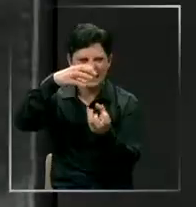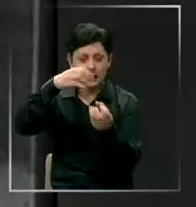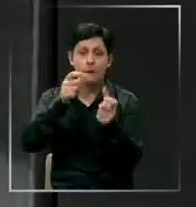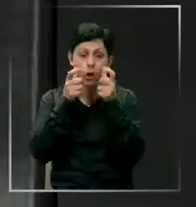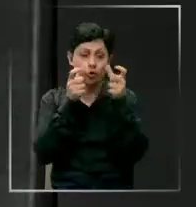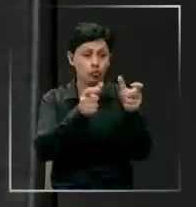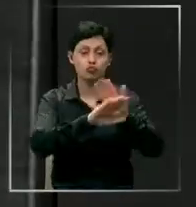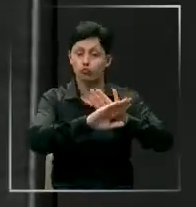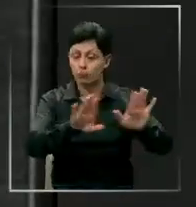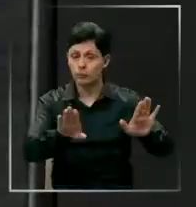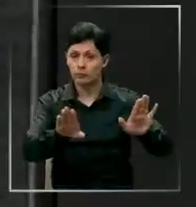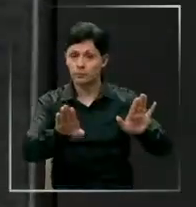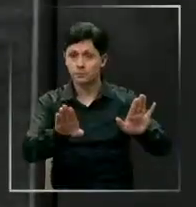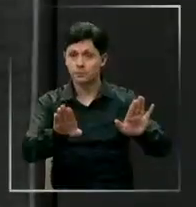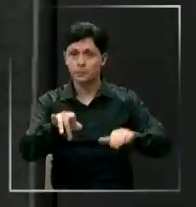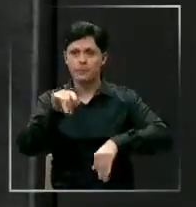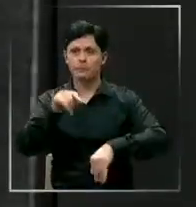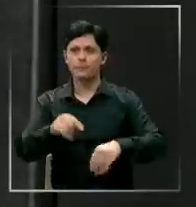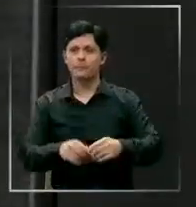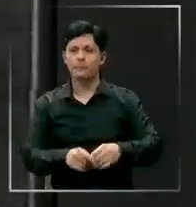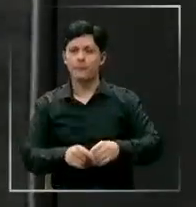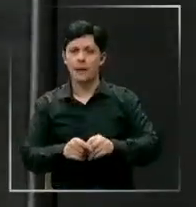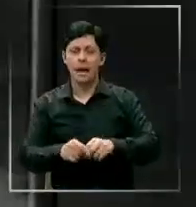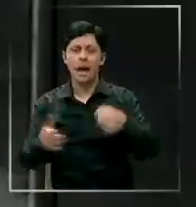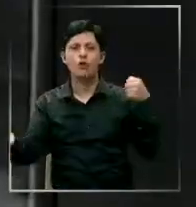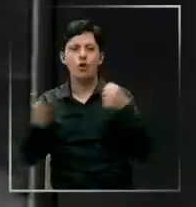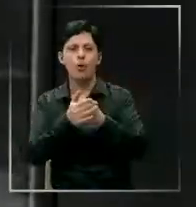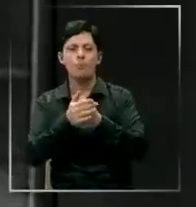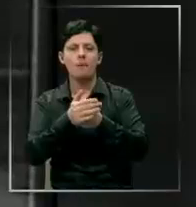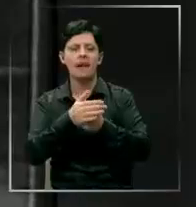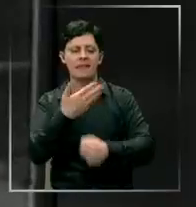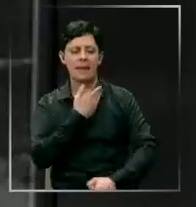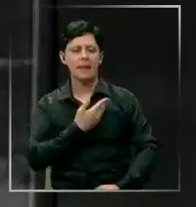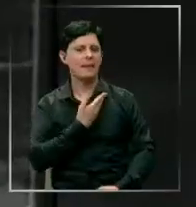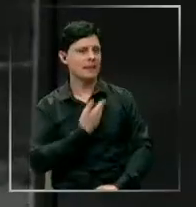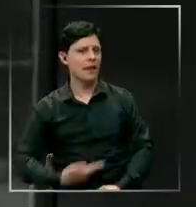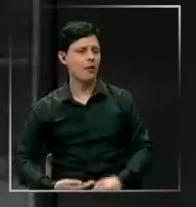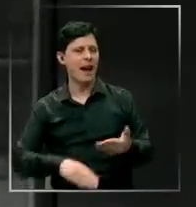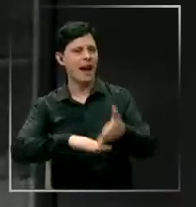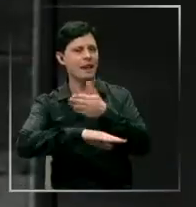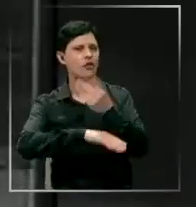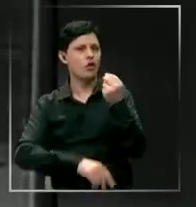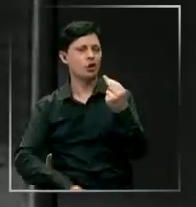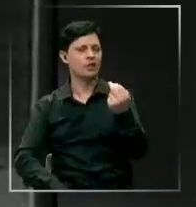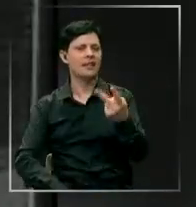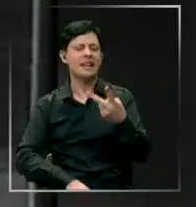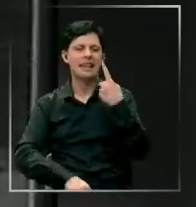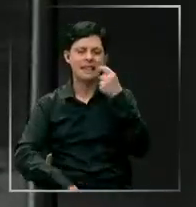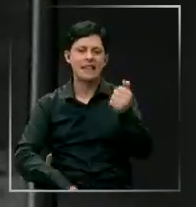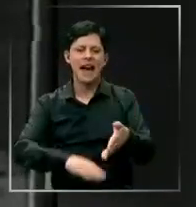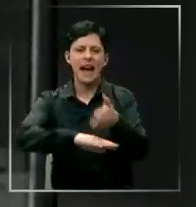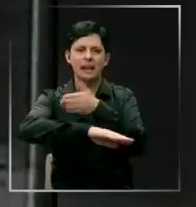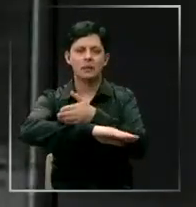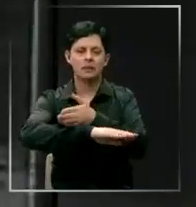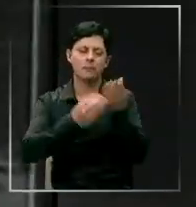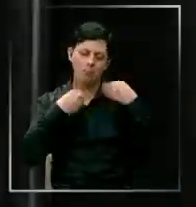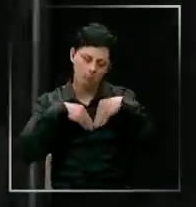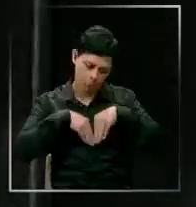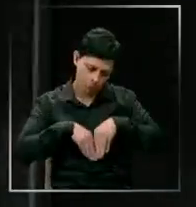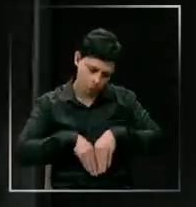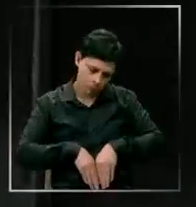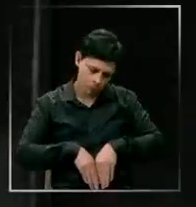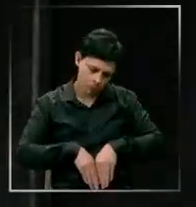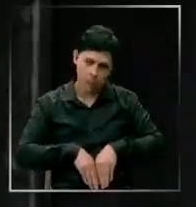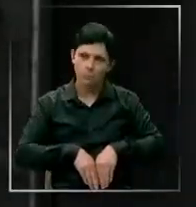controlado, aunque describió que el impacto del golpe de estado ocurrido 12 días antes de su muerte le afectó anímicamente.